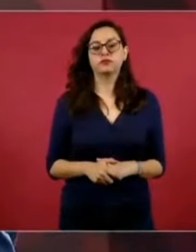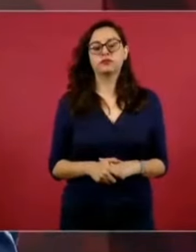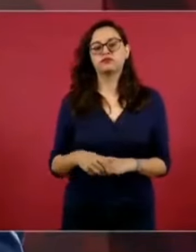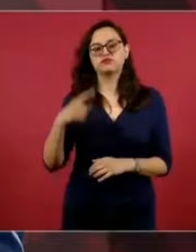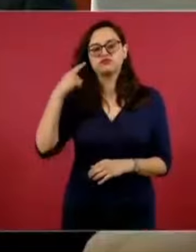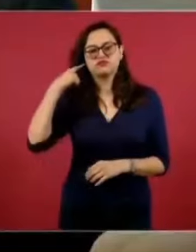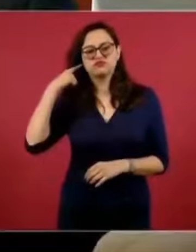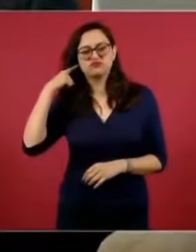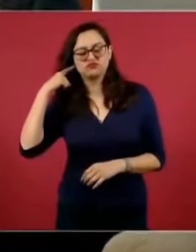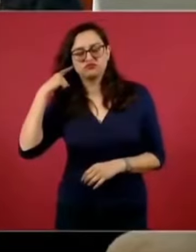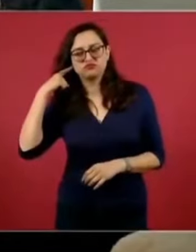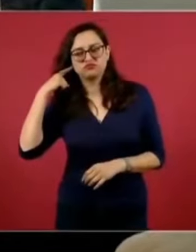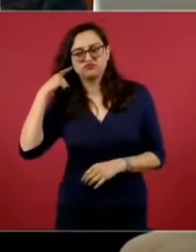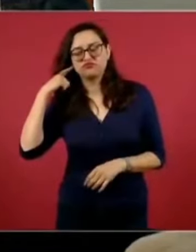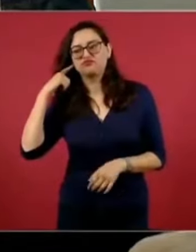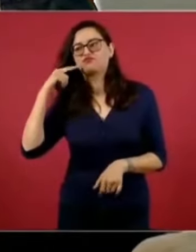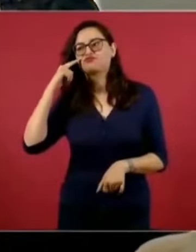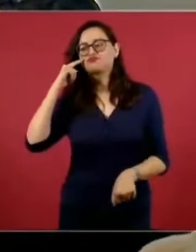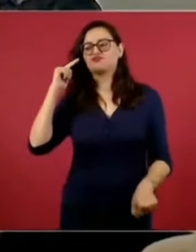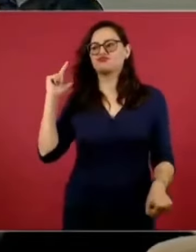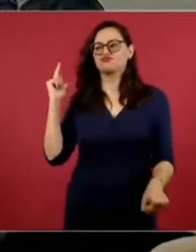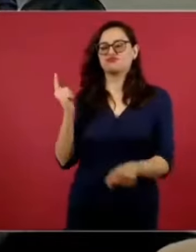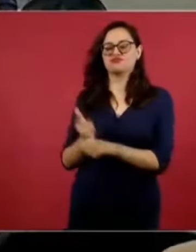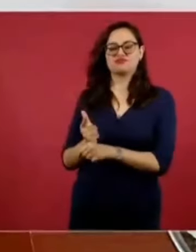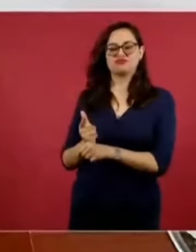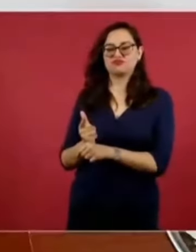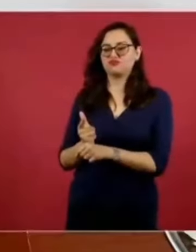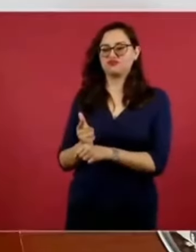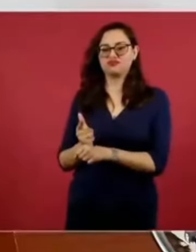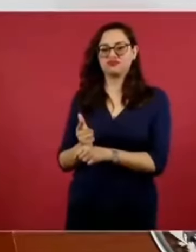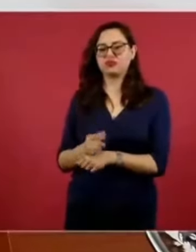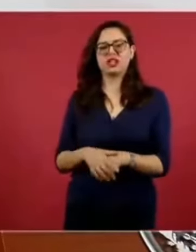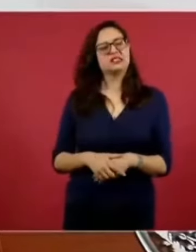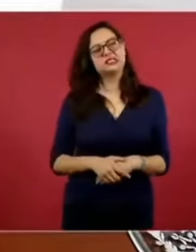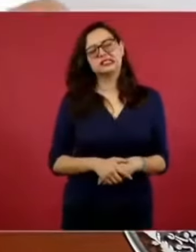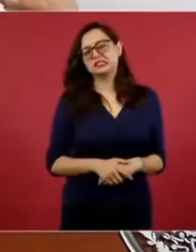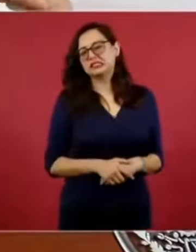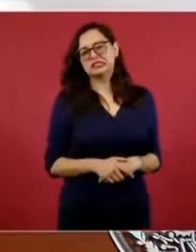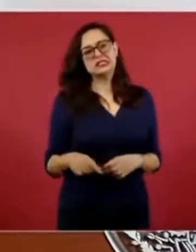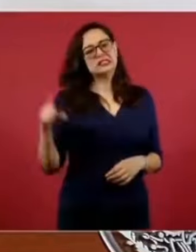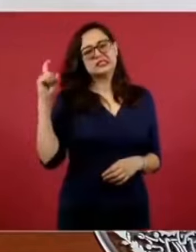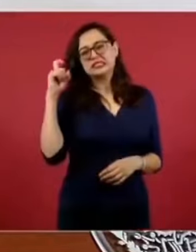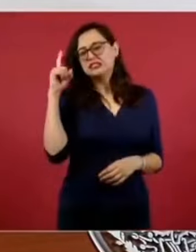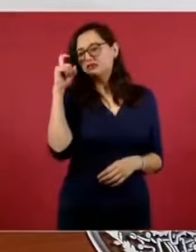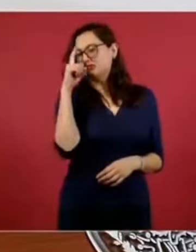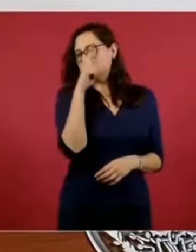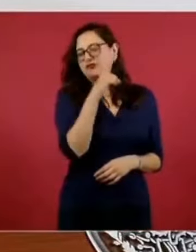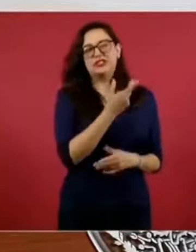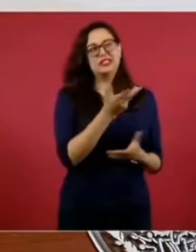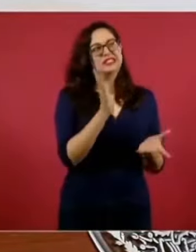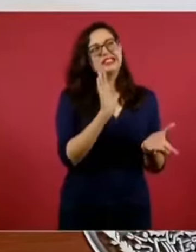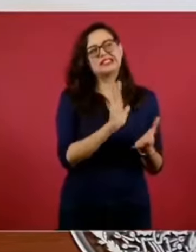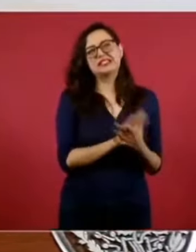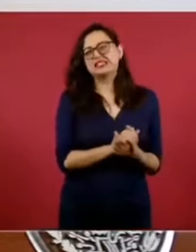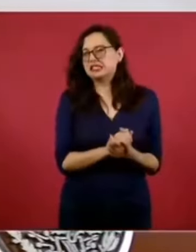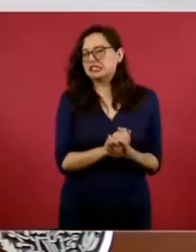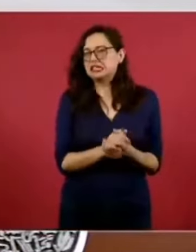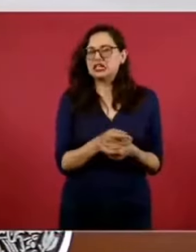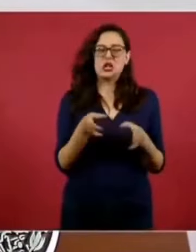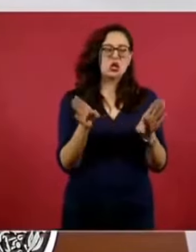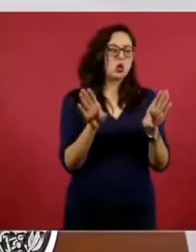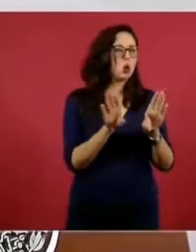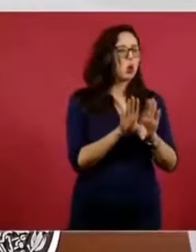la escuché decir de que era muy difícil que estaban buscando la forma